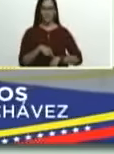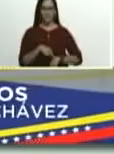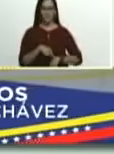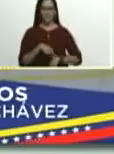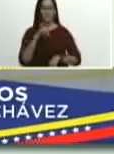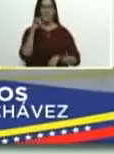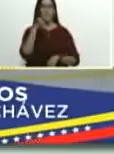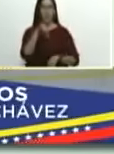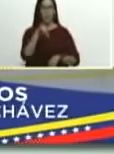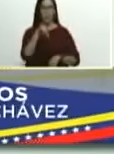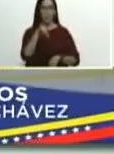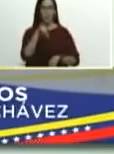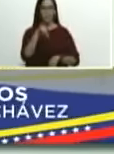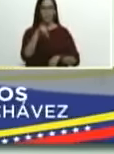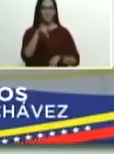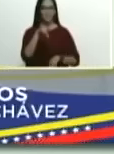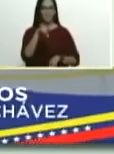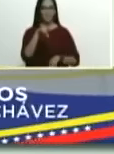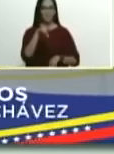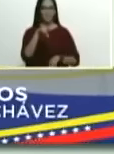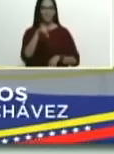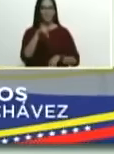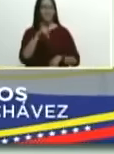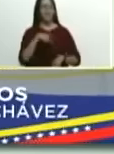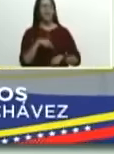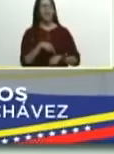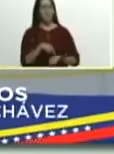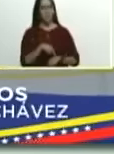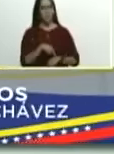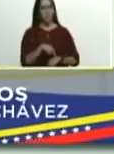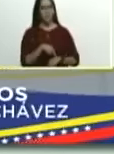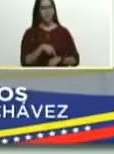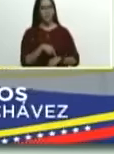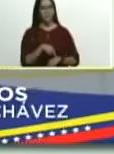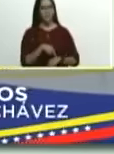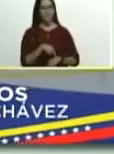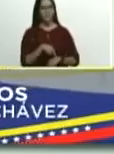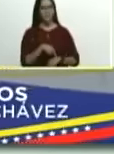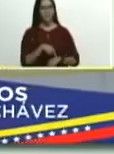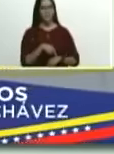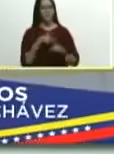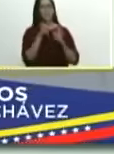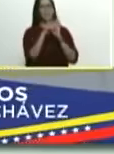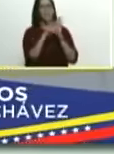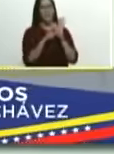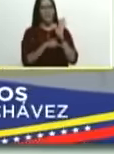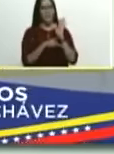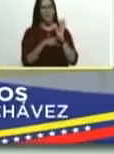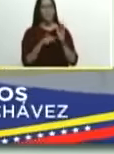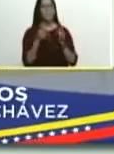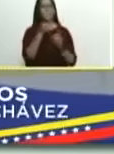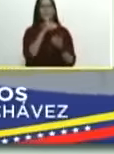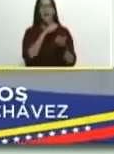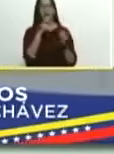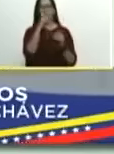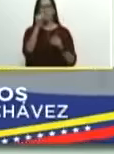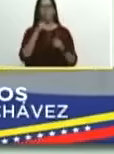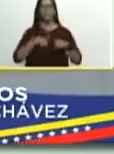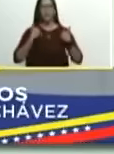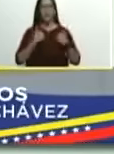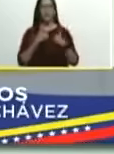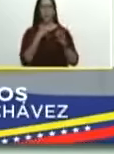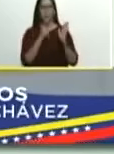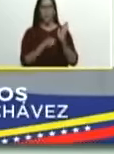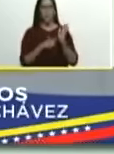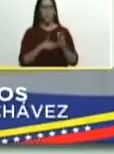El lunes, a la hora del programa con Maduro Más, se cumplen las 72